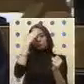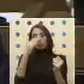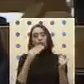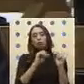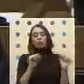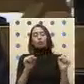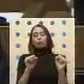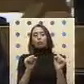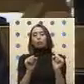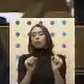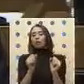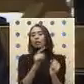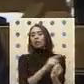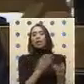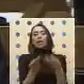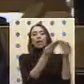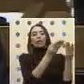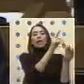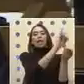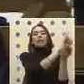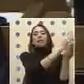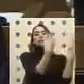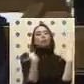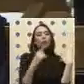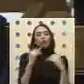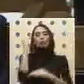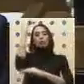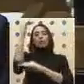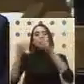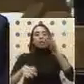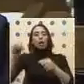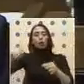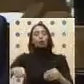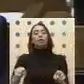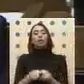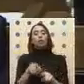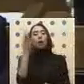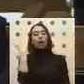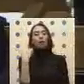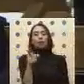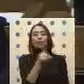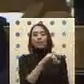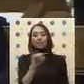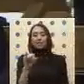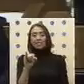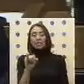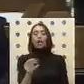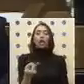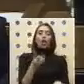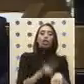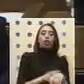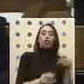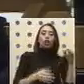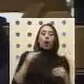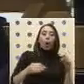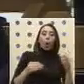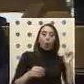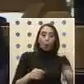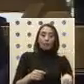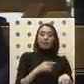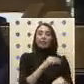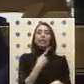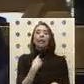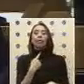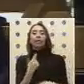juicio, que la tenga. Así pasaba, por ejemplo, con el Servicio de Impuestos Internos, que era juez y parte en los conflictos de su